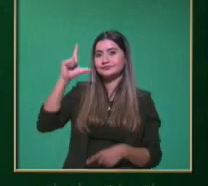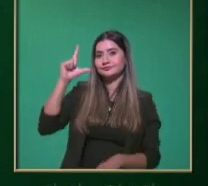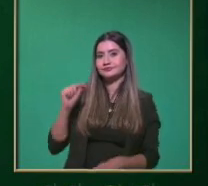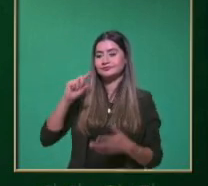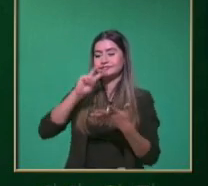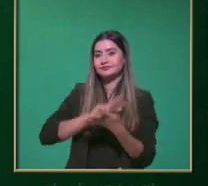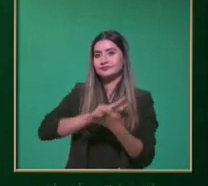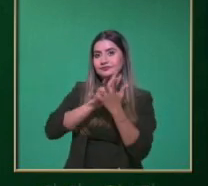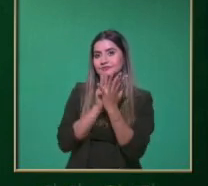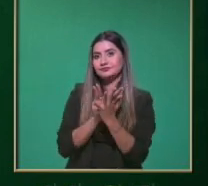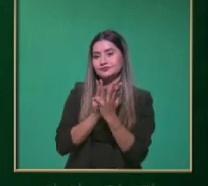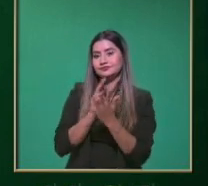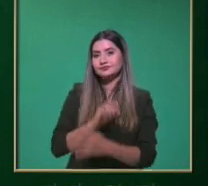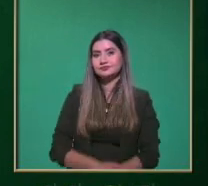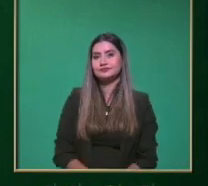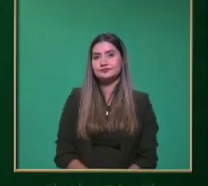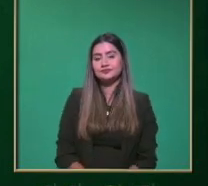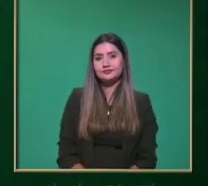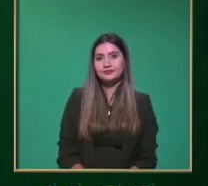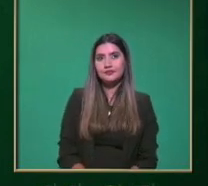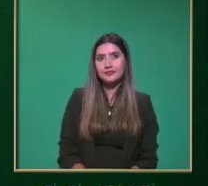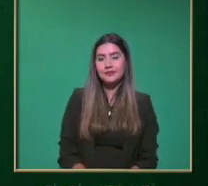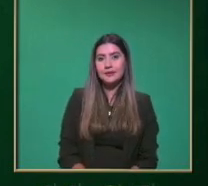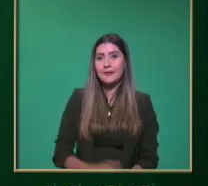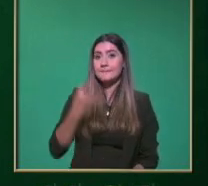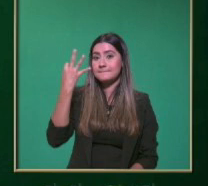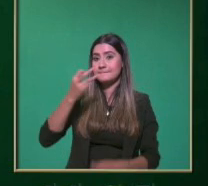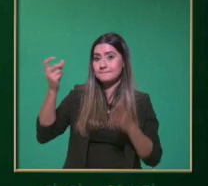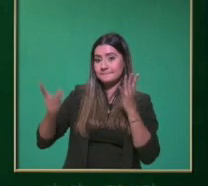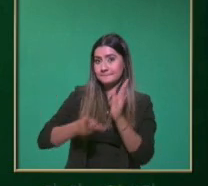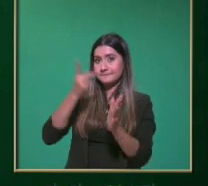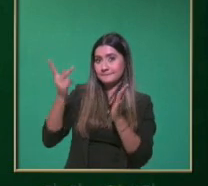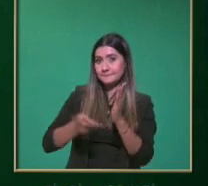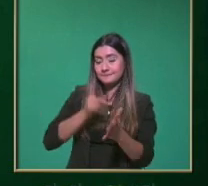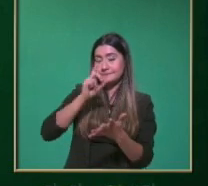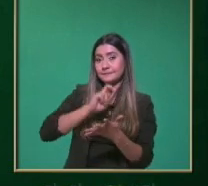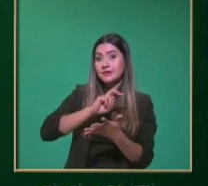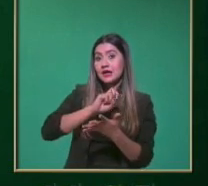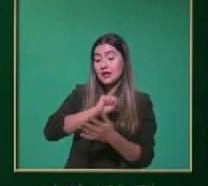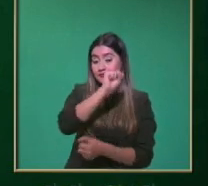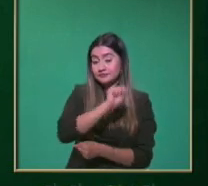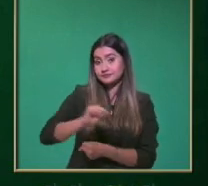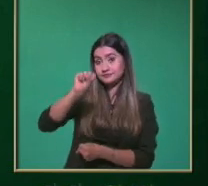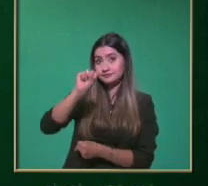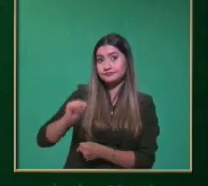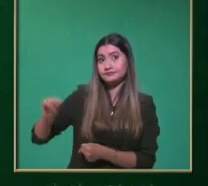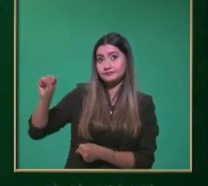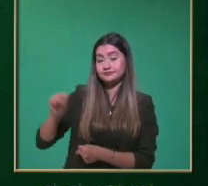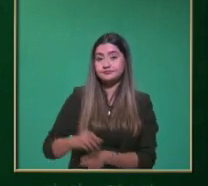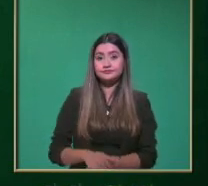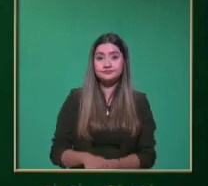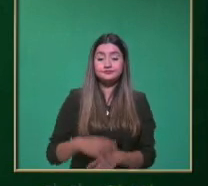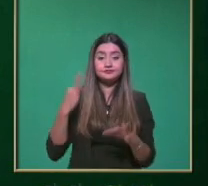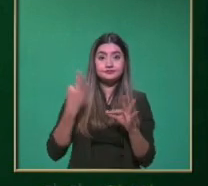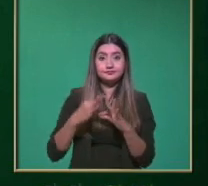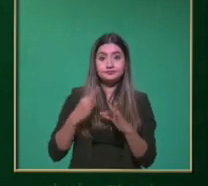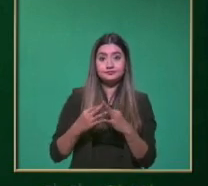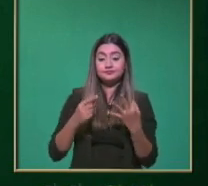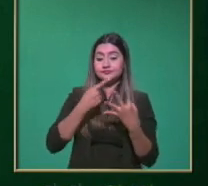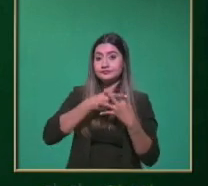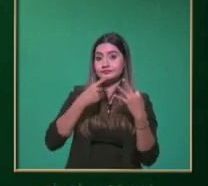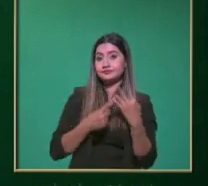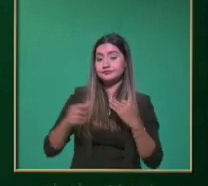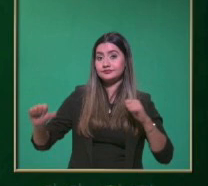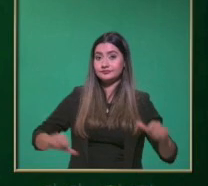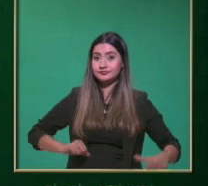Y después vas a escribir solamente 3 veces cada sílaba. Hasta ahorita ya llevamos 3 actividades. Espero que